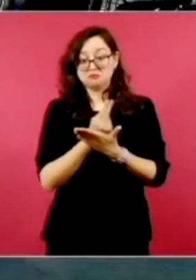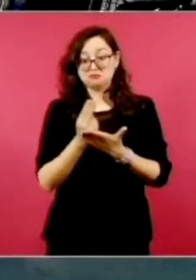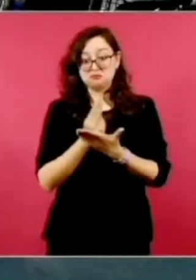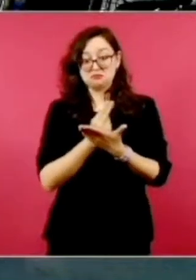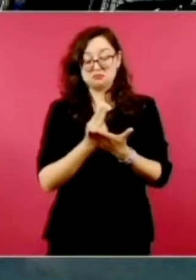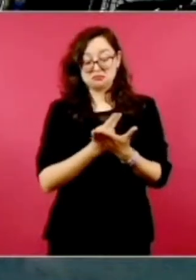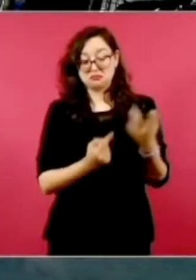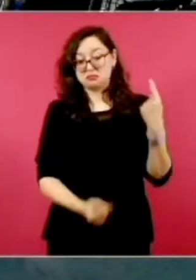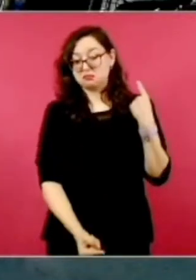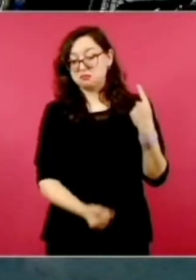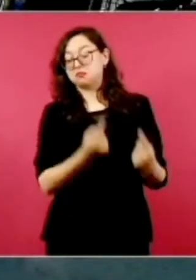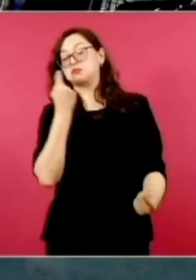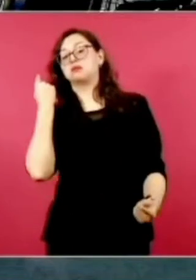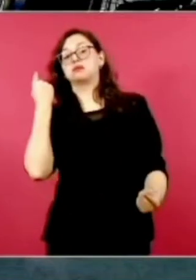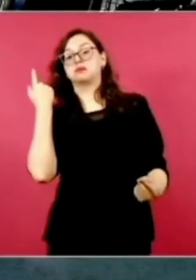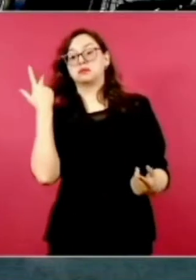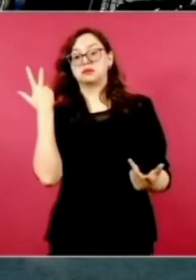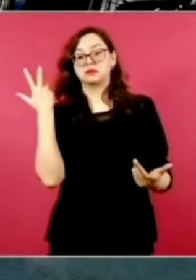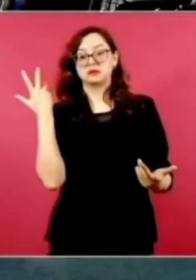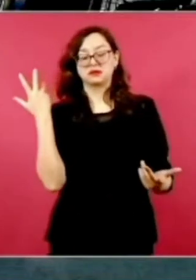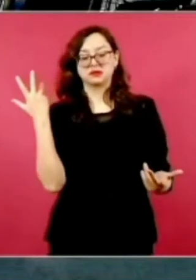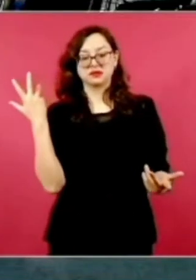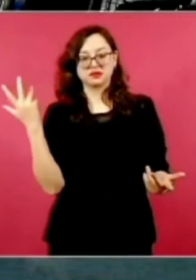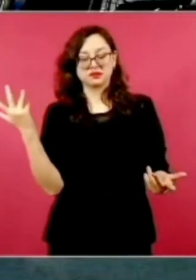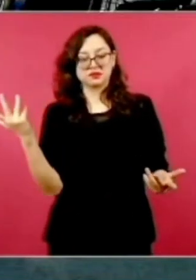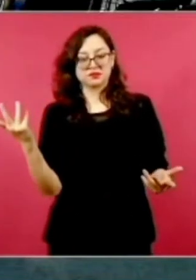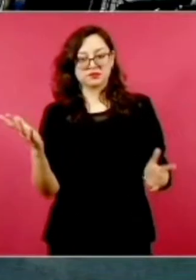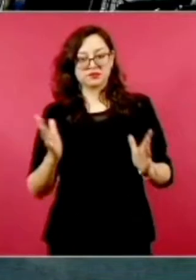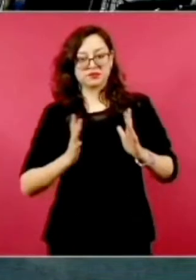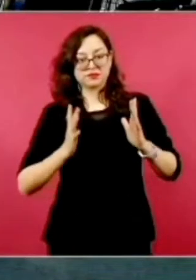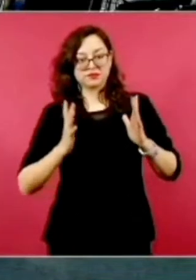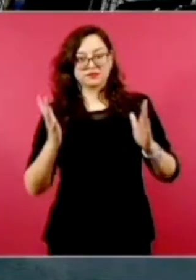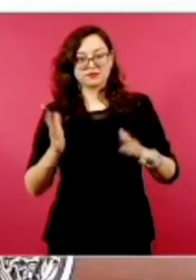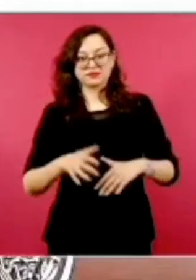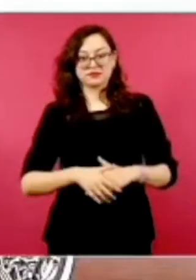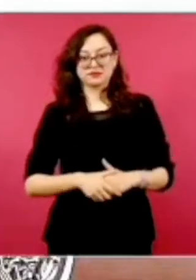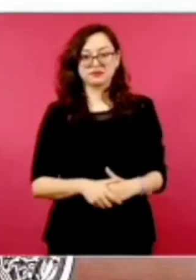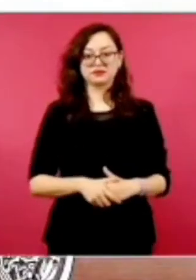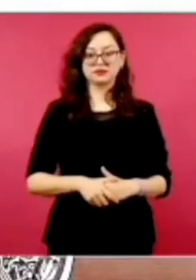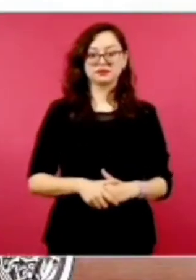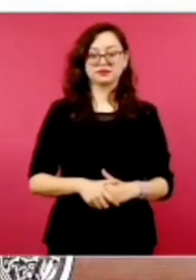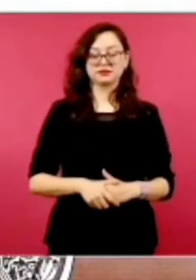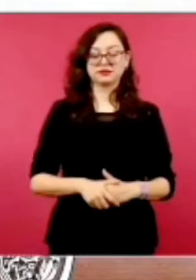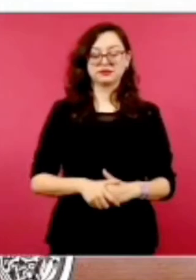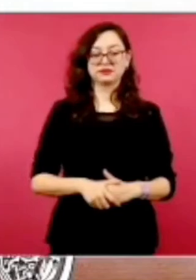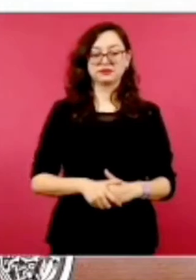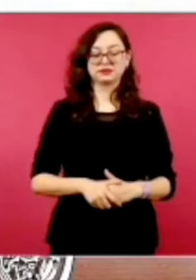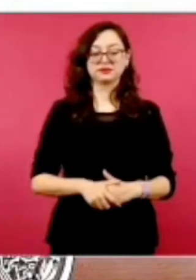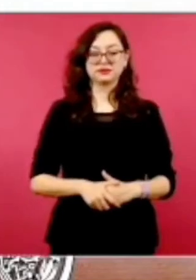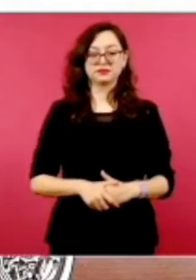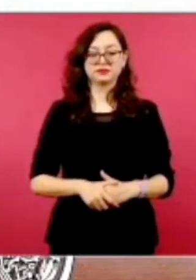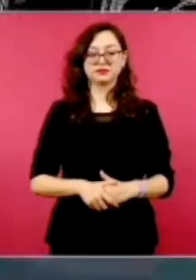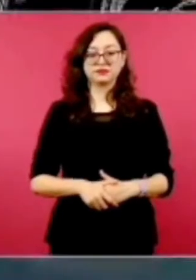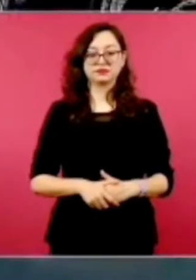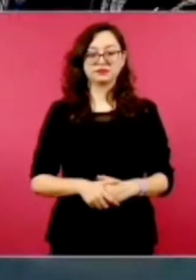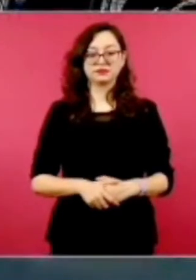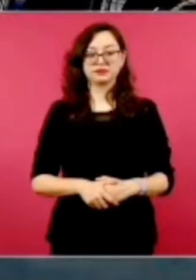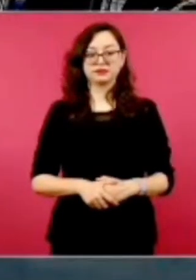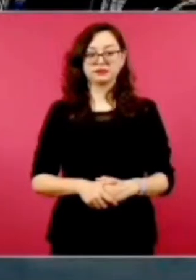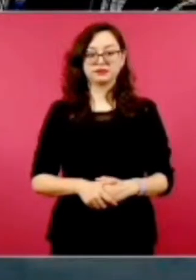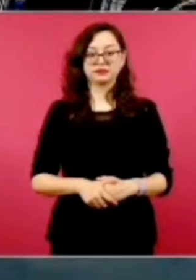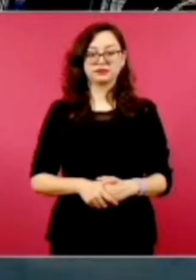No. La rayuela. Si alguien me apuntó la placa del tráiler, pasó encima la oposición.